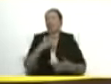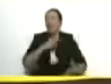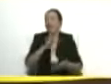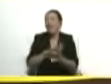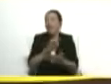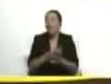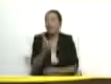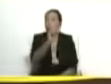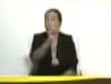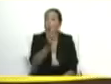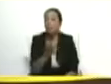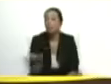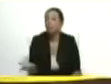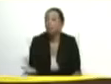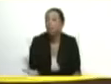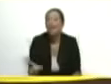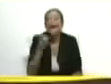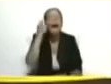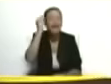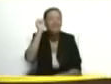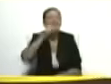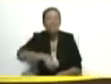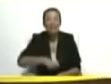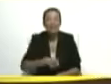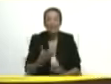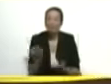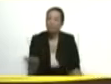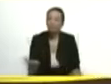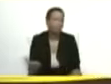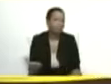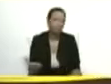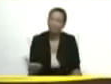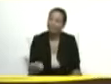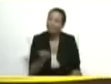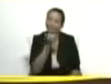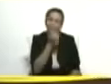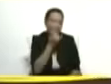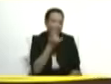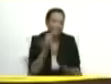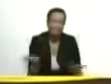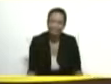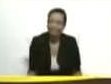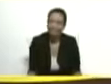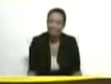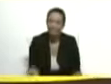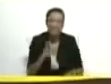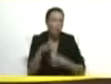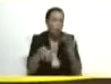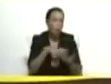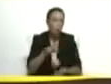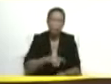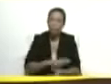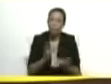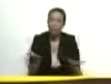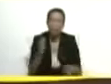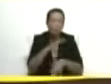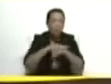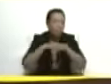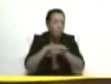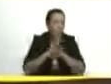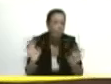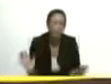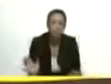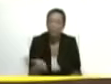Quien lo niegue, quien lo crea, perdón, está negando el carácter dialéctico